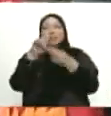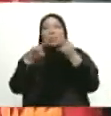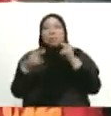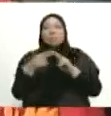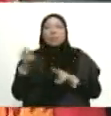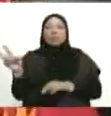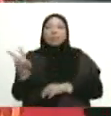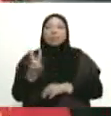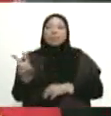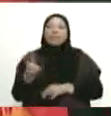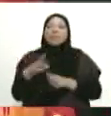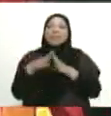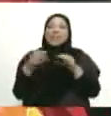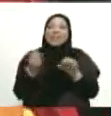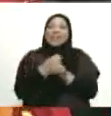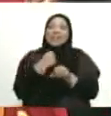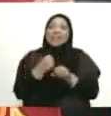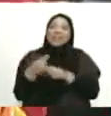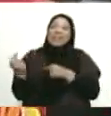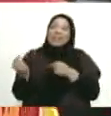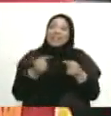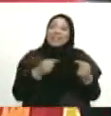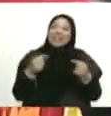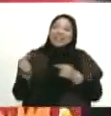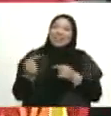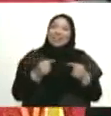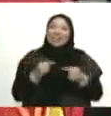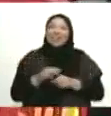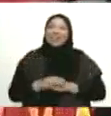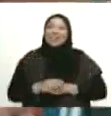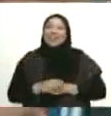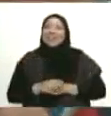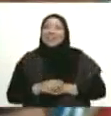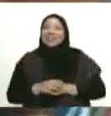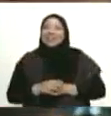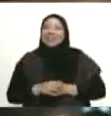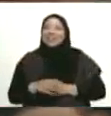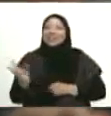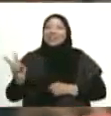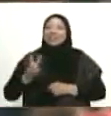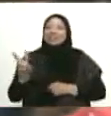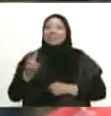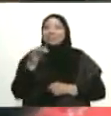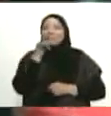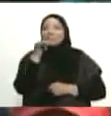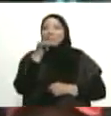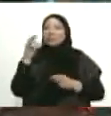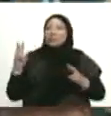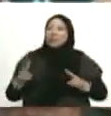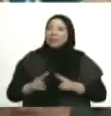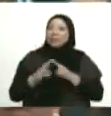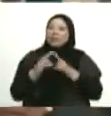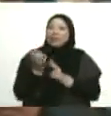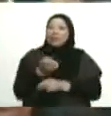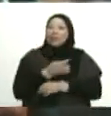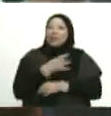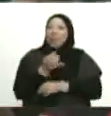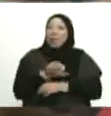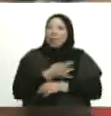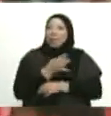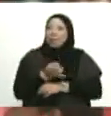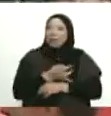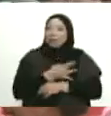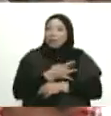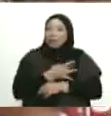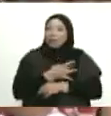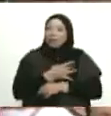país. Todos los días llama al diálogo. Todos los días llama al encuentro de los venezolanos y las venezolanas. Porque duélale, si les quiere